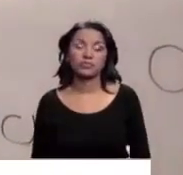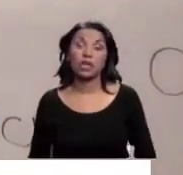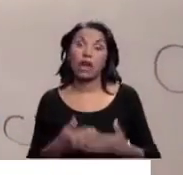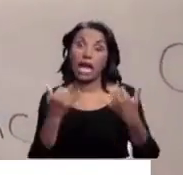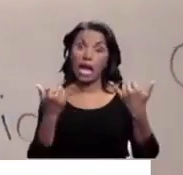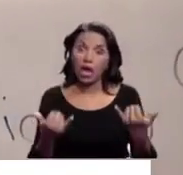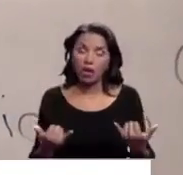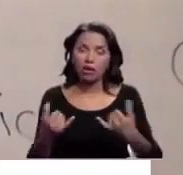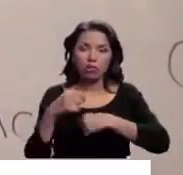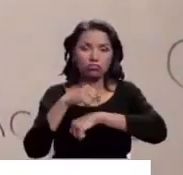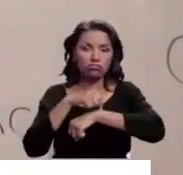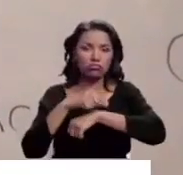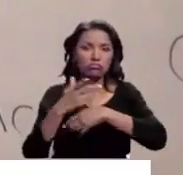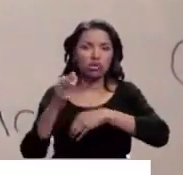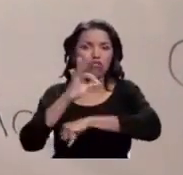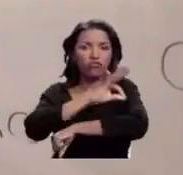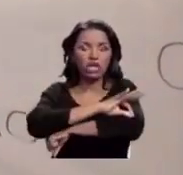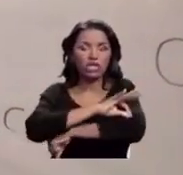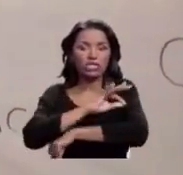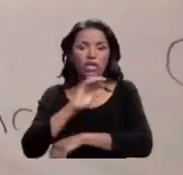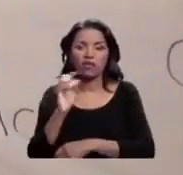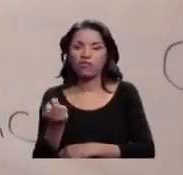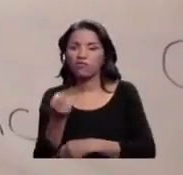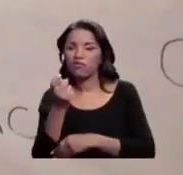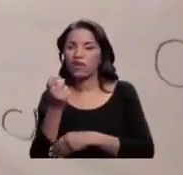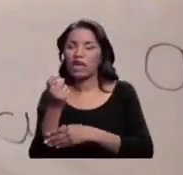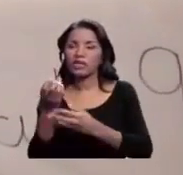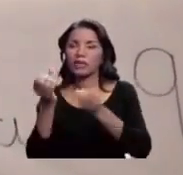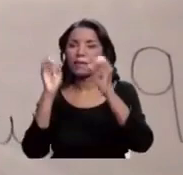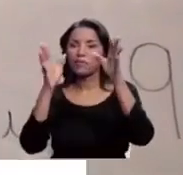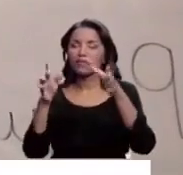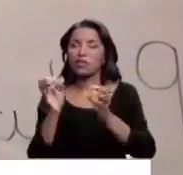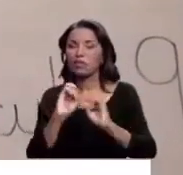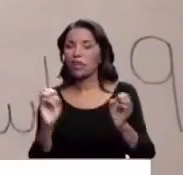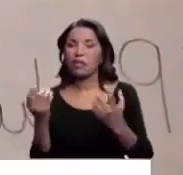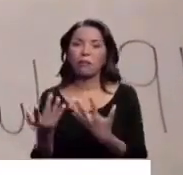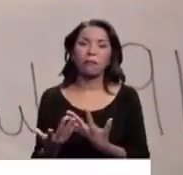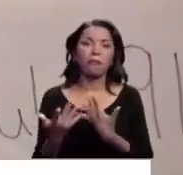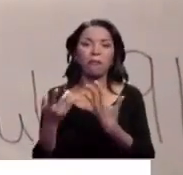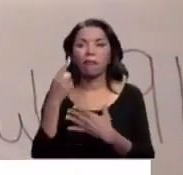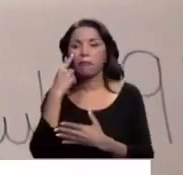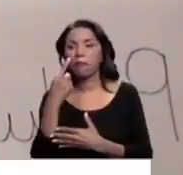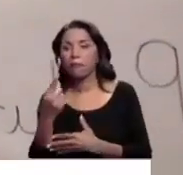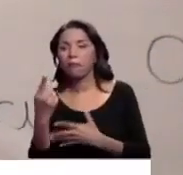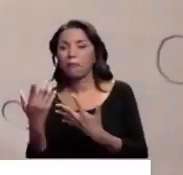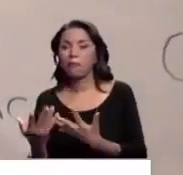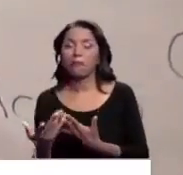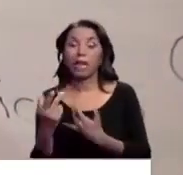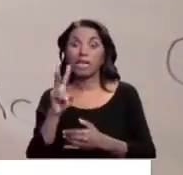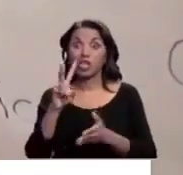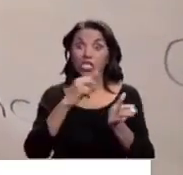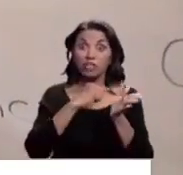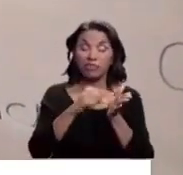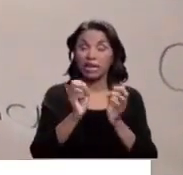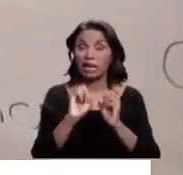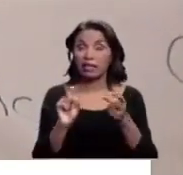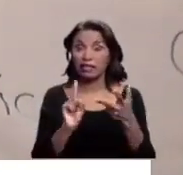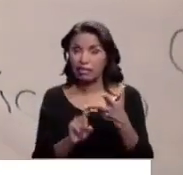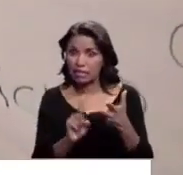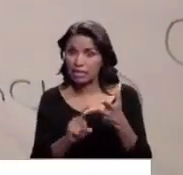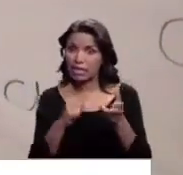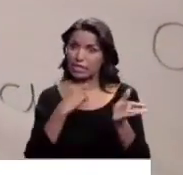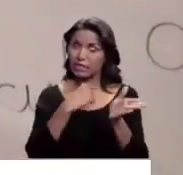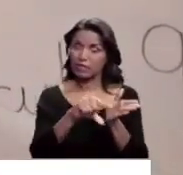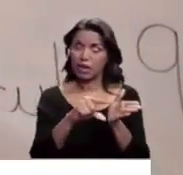que vamos y todavía me educan no nos manda un inocente nosotros esperamos pacientemente dos semanas a la tercera semana